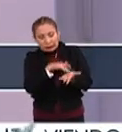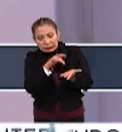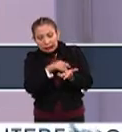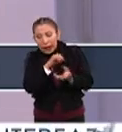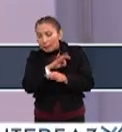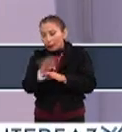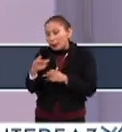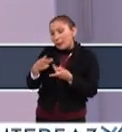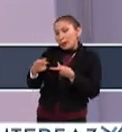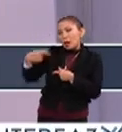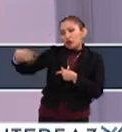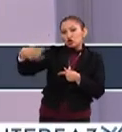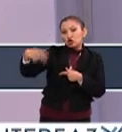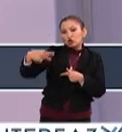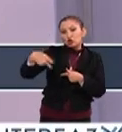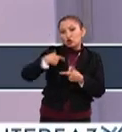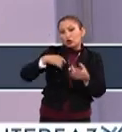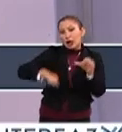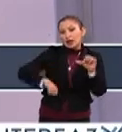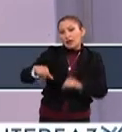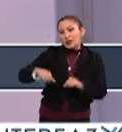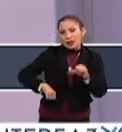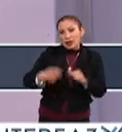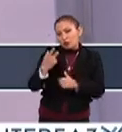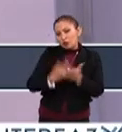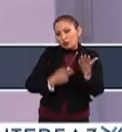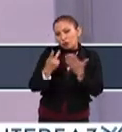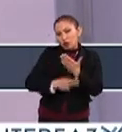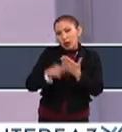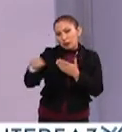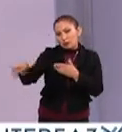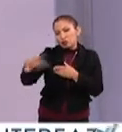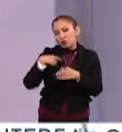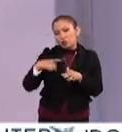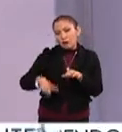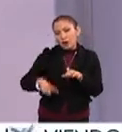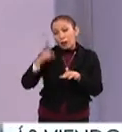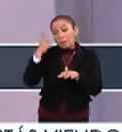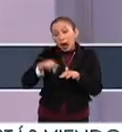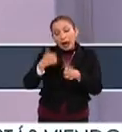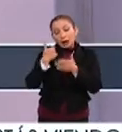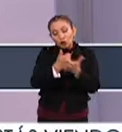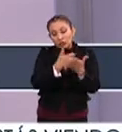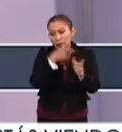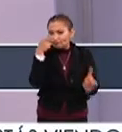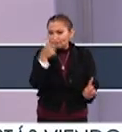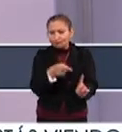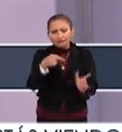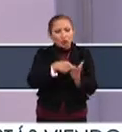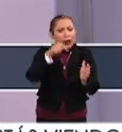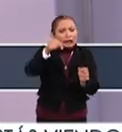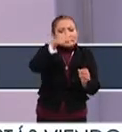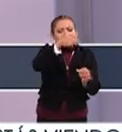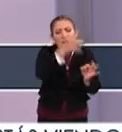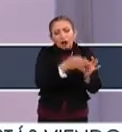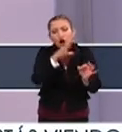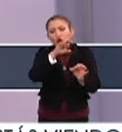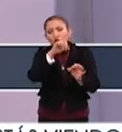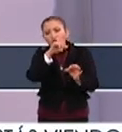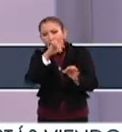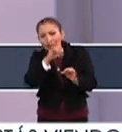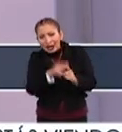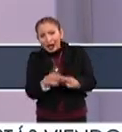eso empiecen a delinear ya políticas públicas muy concretas que favorezcan y de manera muy focalizada por colonia,